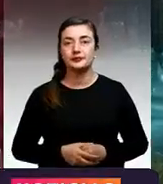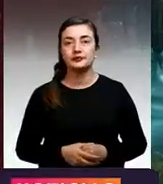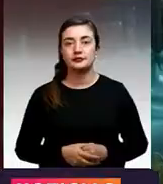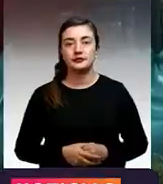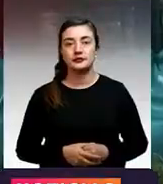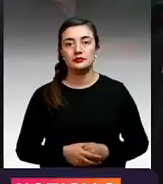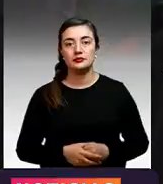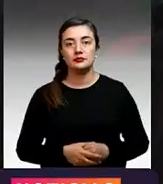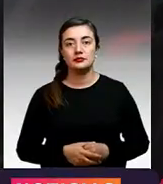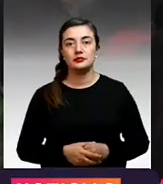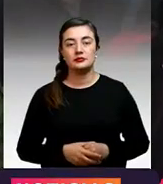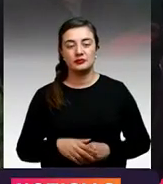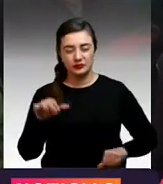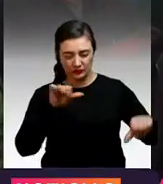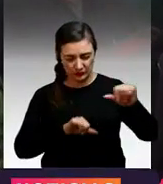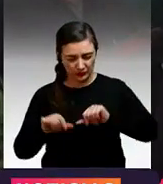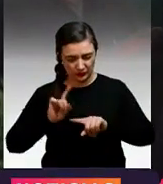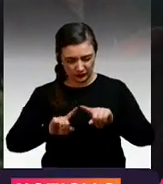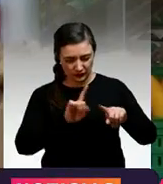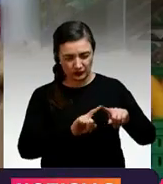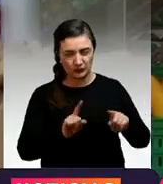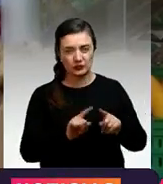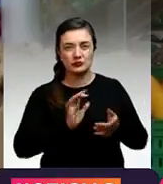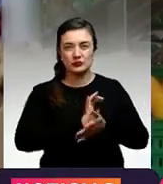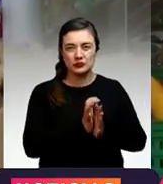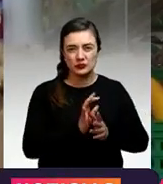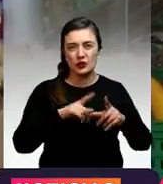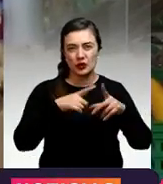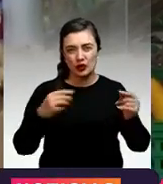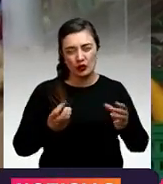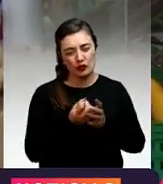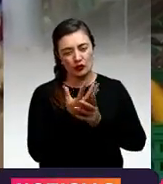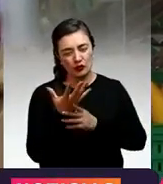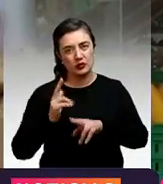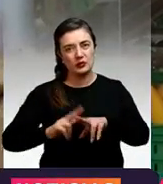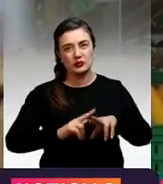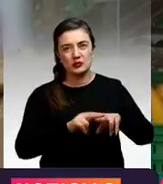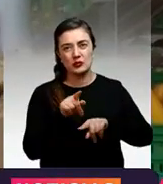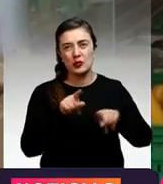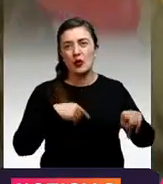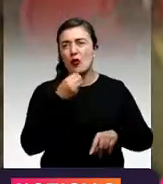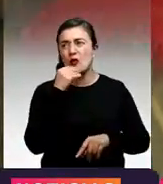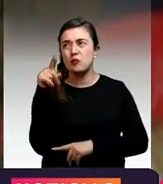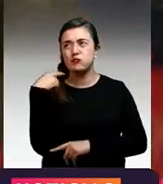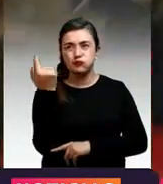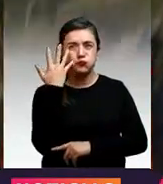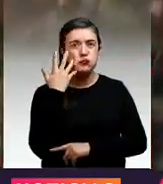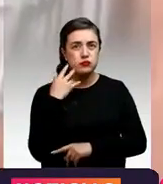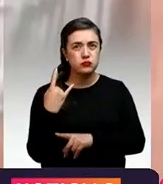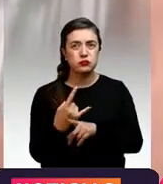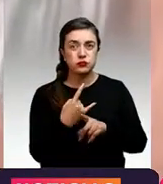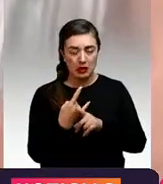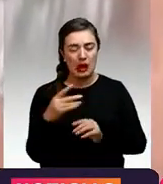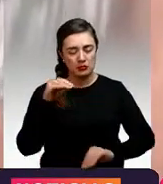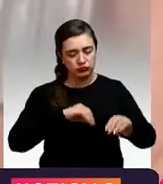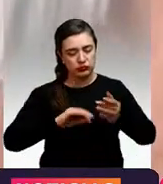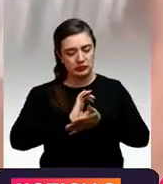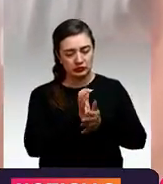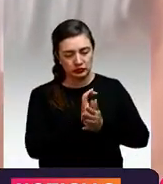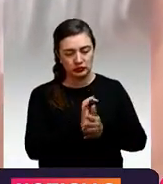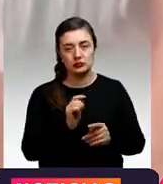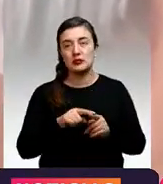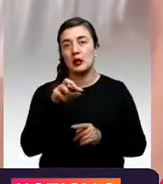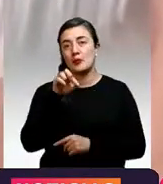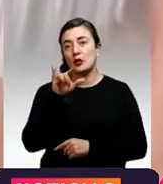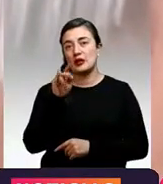Los compuestos se encuentran en los extractos de flores y hojas e incluso en alimentos de consumo habitual en los hogares. Los polifenoles se